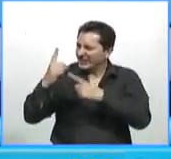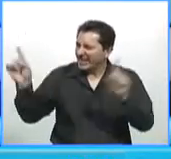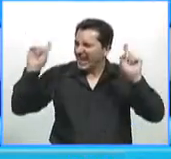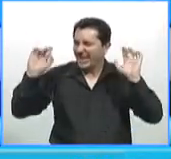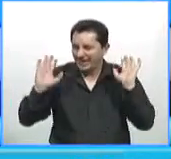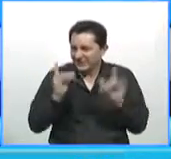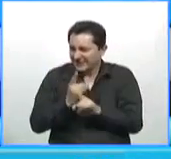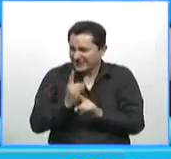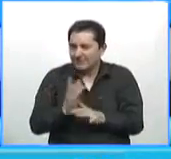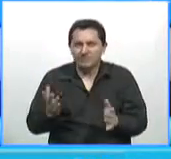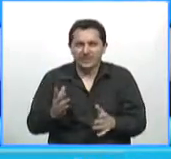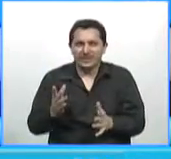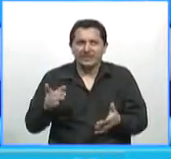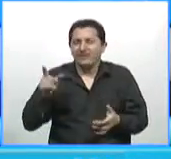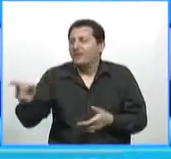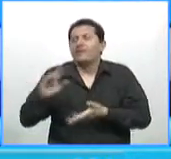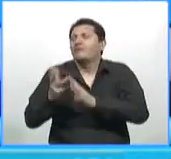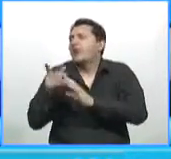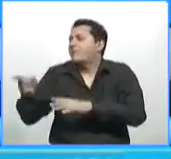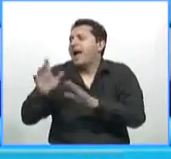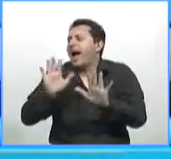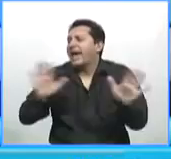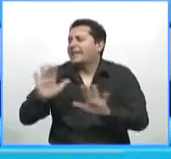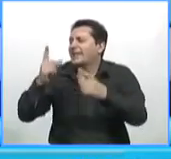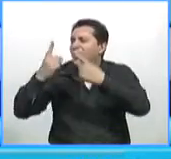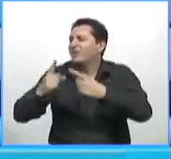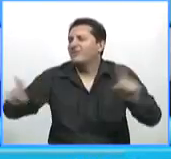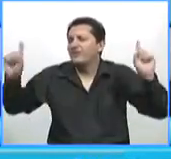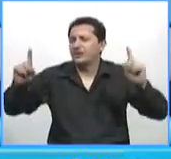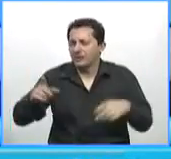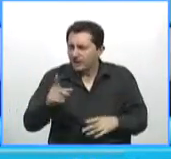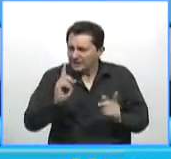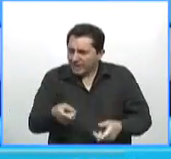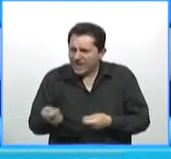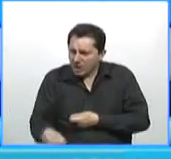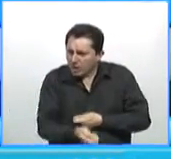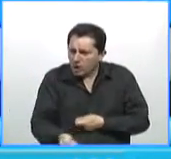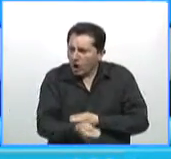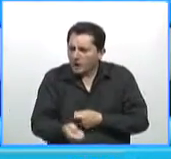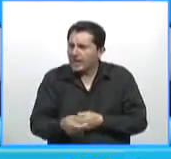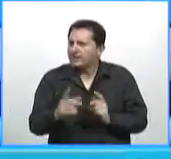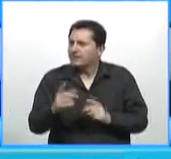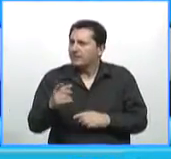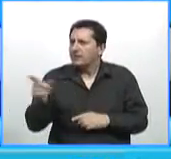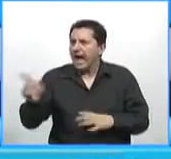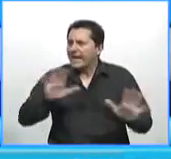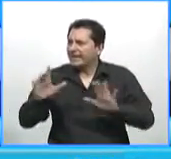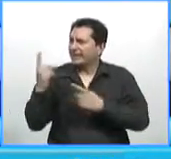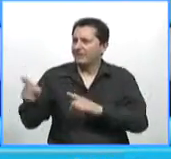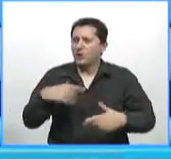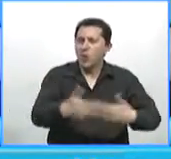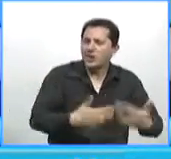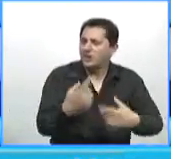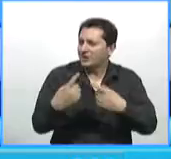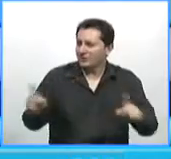¿Viste? Como tiene una traba, es arquero, no hay nada que explicar. En el hockey pasa lo mismo, las jugadoras de campo también dicen, bueno, Belén es arquera.